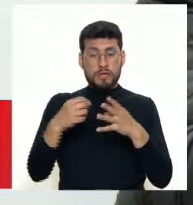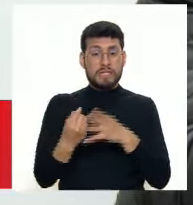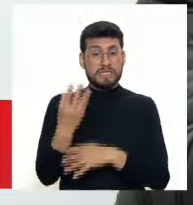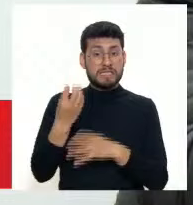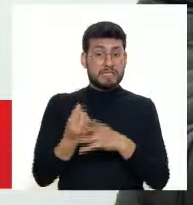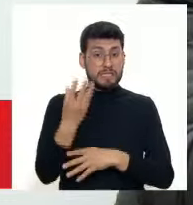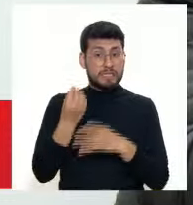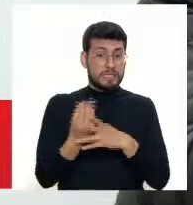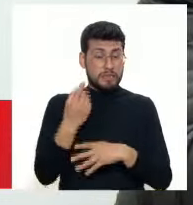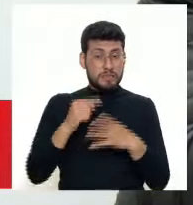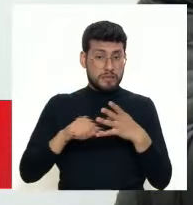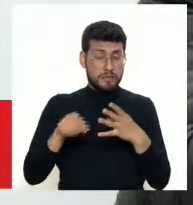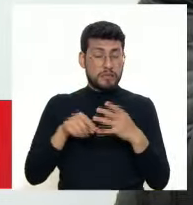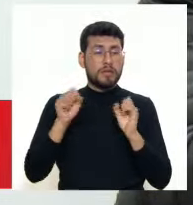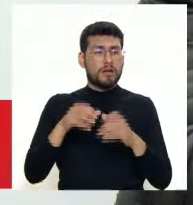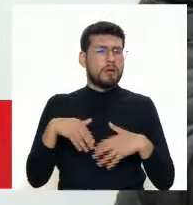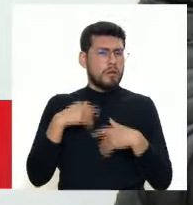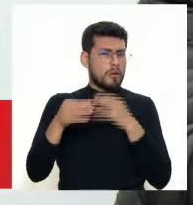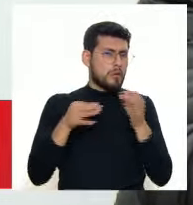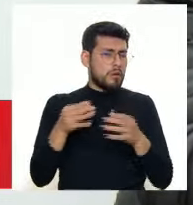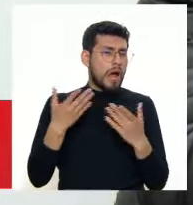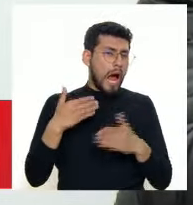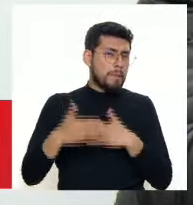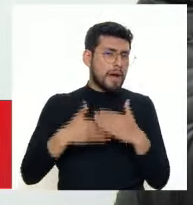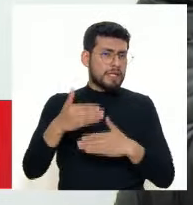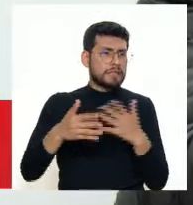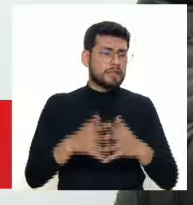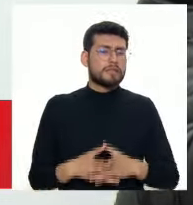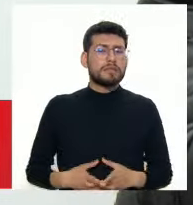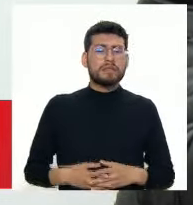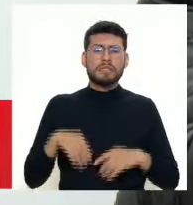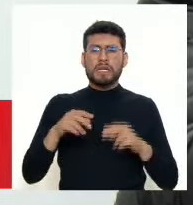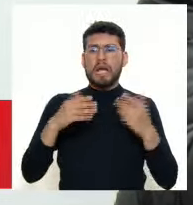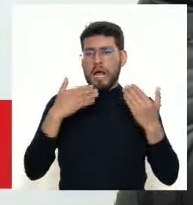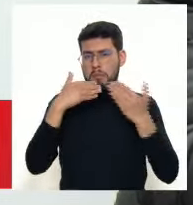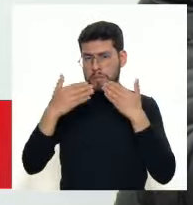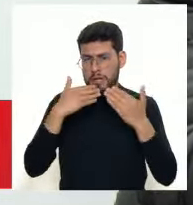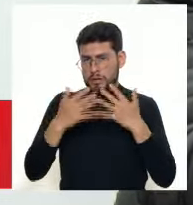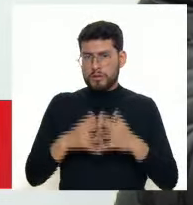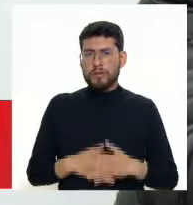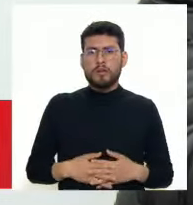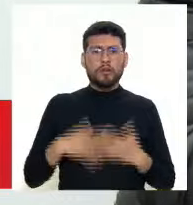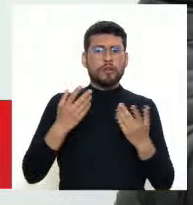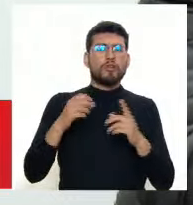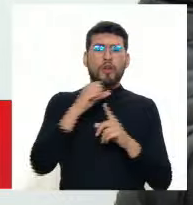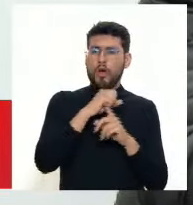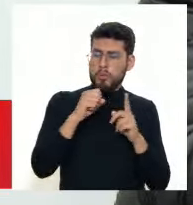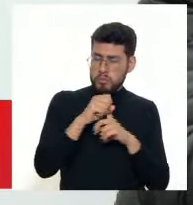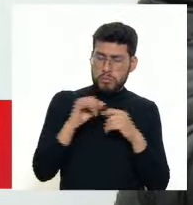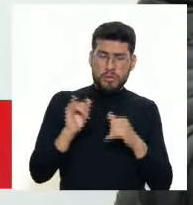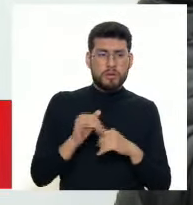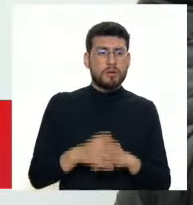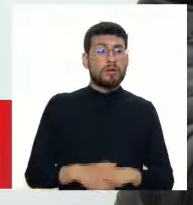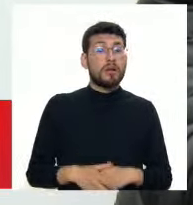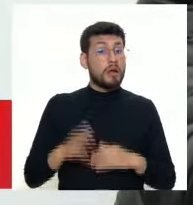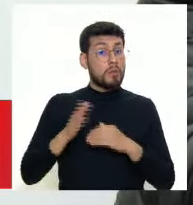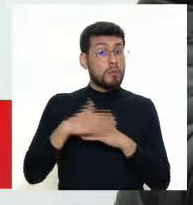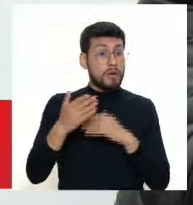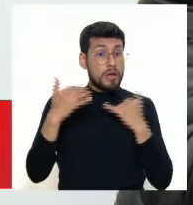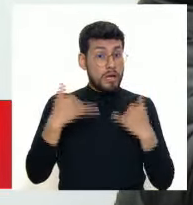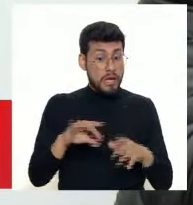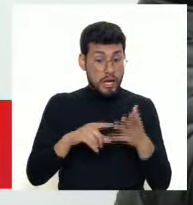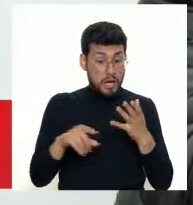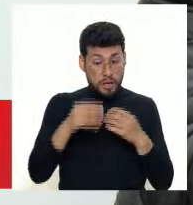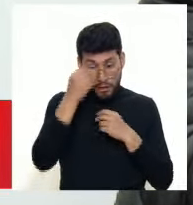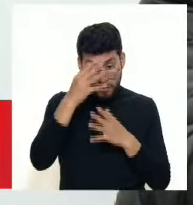septiembre, estaremos dando cuenta seguramente de los avances de este diálogo social, y una vez que tengamos